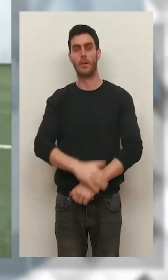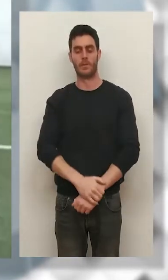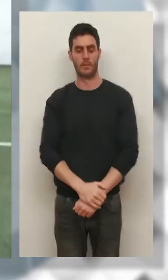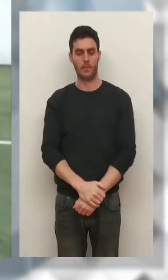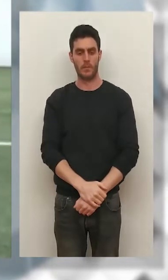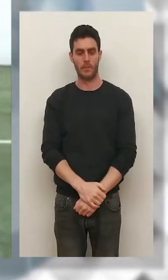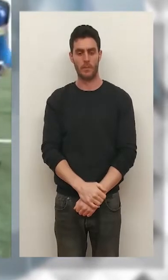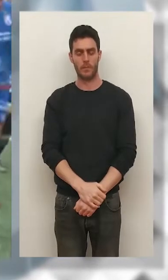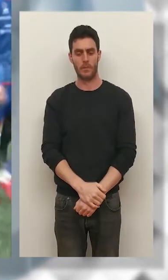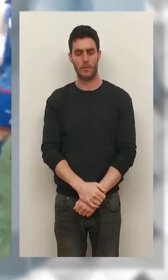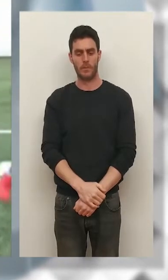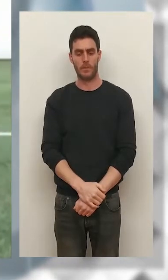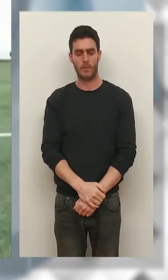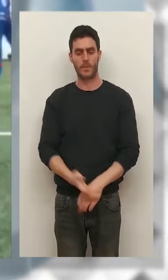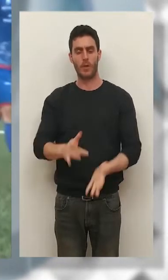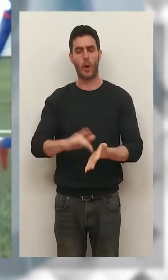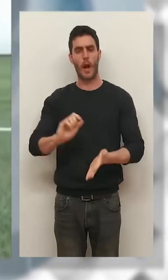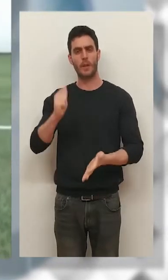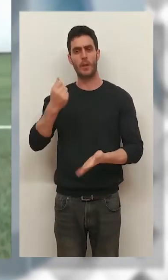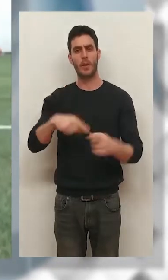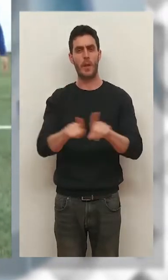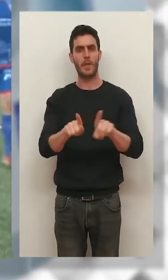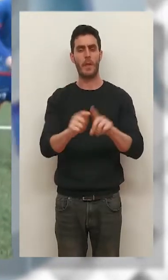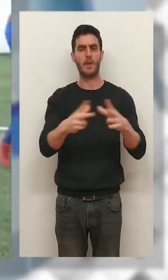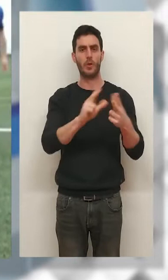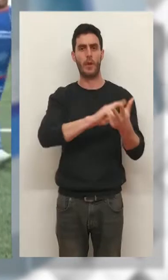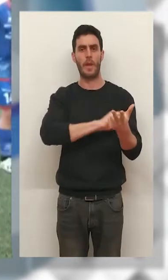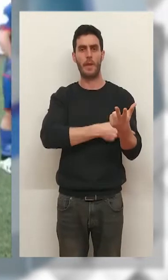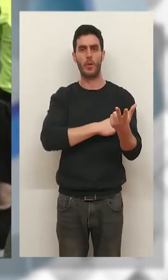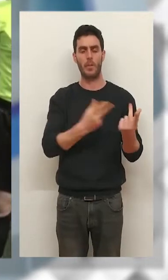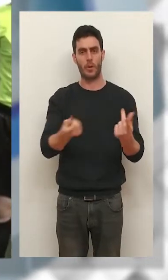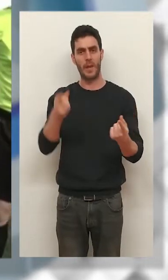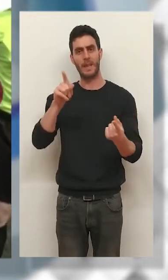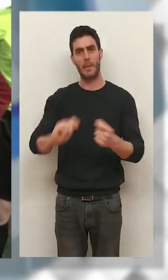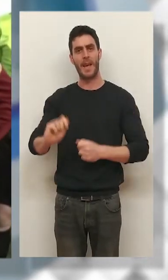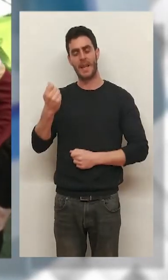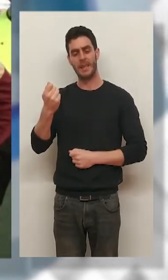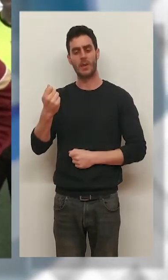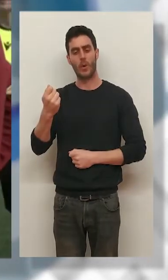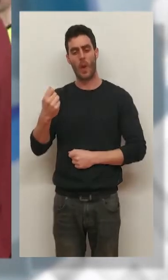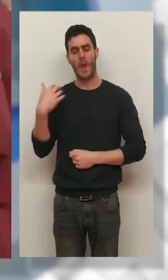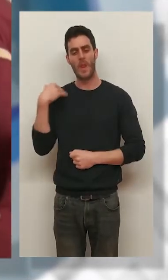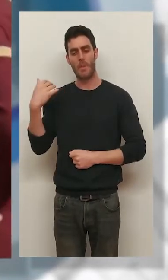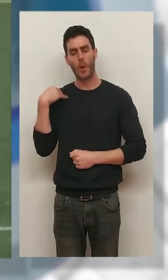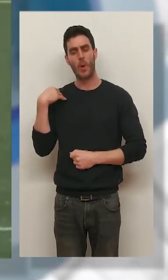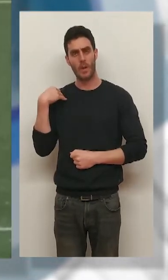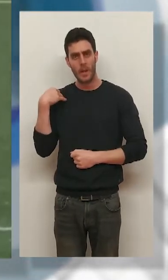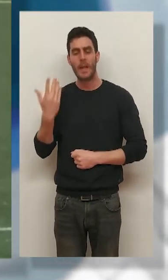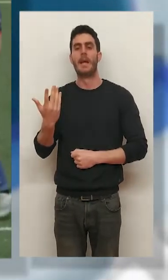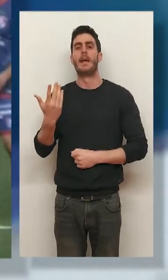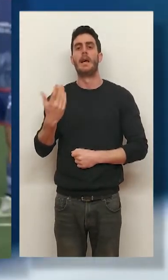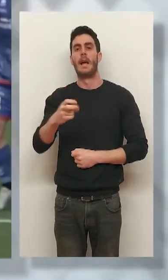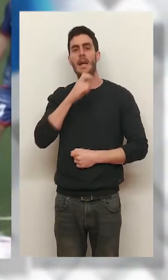Tras las victorias en el derbi ante la Sociedad Deportiva Logroñés y el triunfo en Estadio Ungal, el Calahorra viajaba a Matapiñonera con el objetivo de medir si